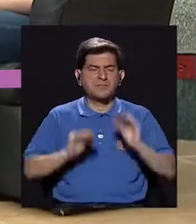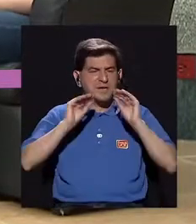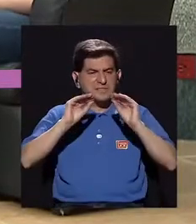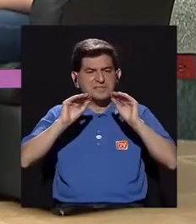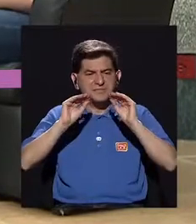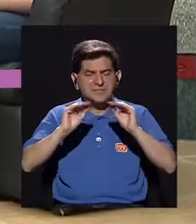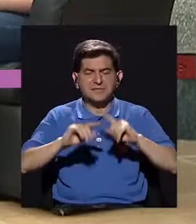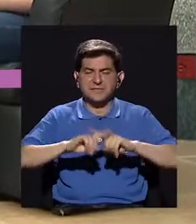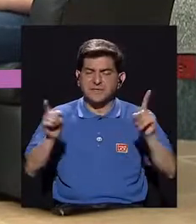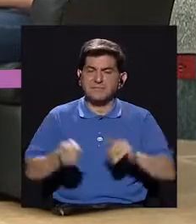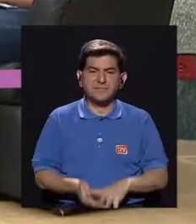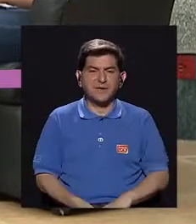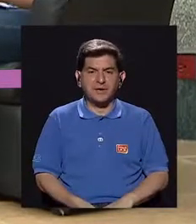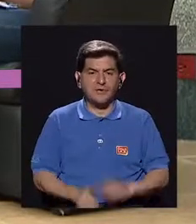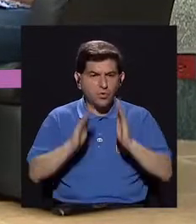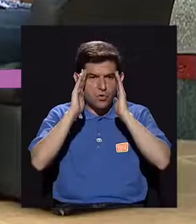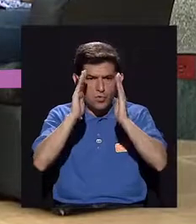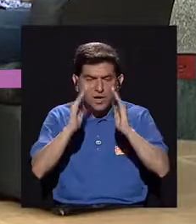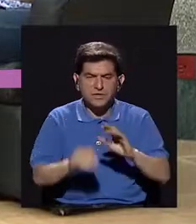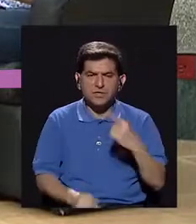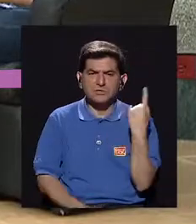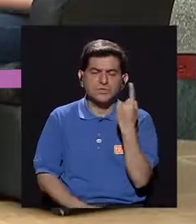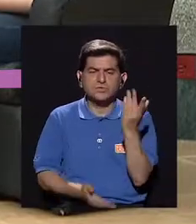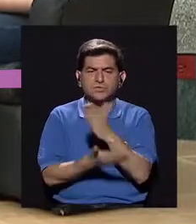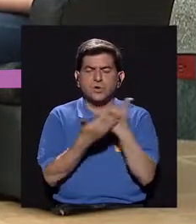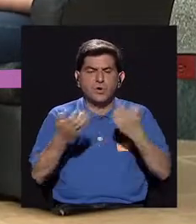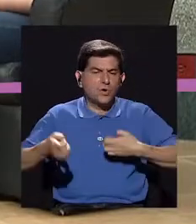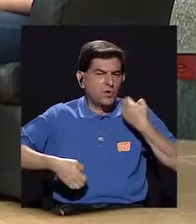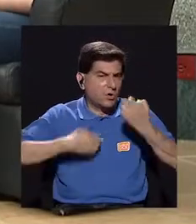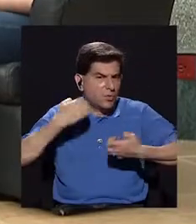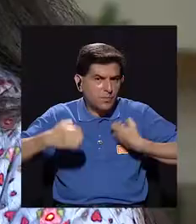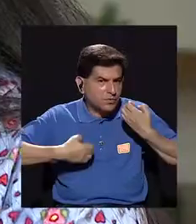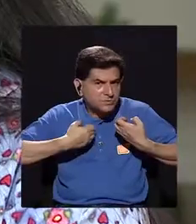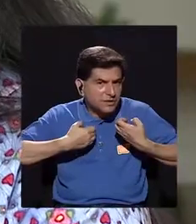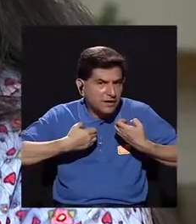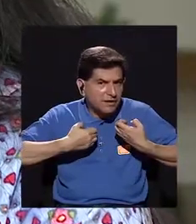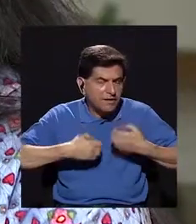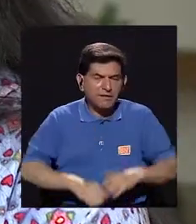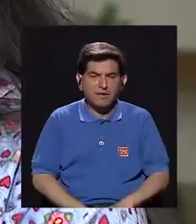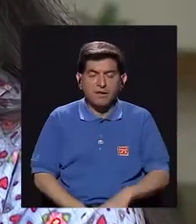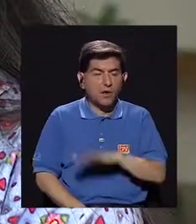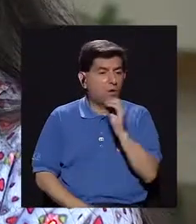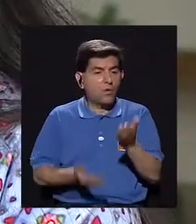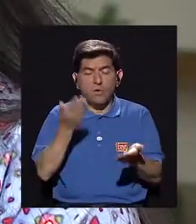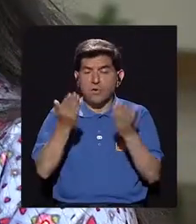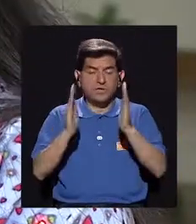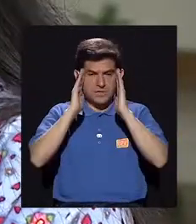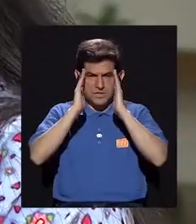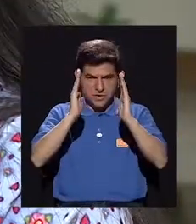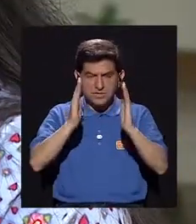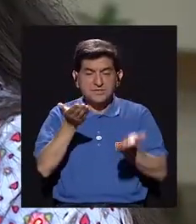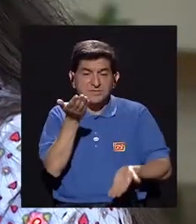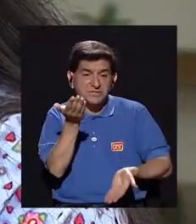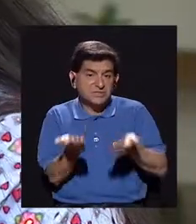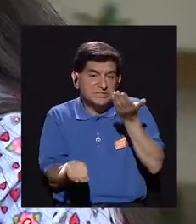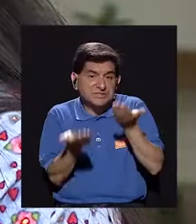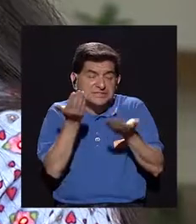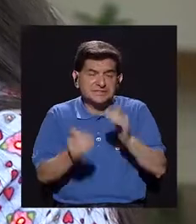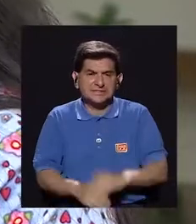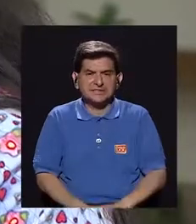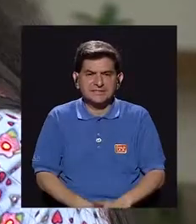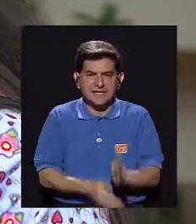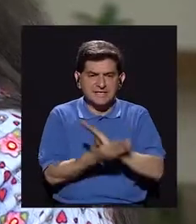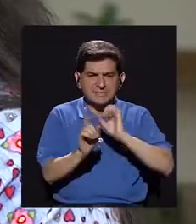nivel académicas, pero no prestamos la atención de más allá de la parte emocional. No prestamos la atención de que muy